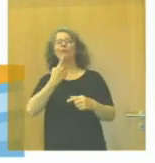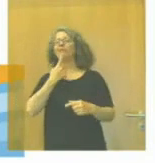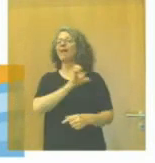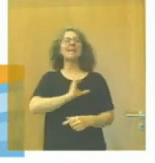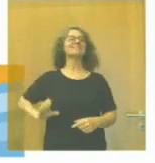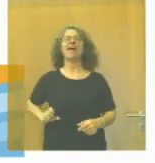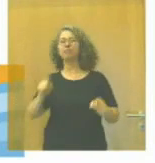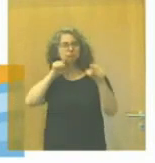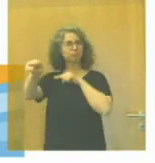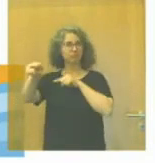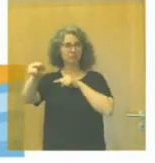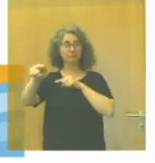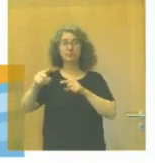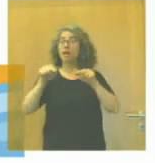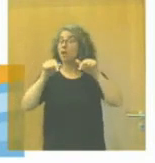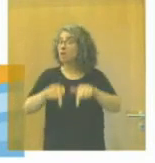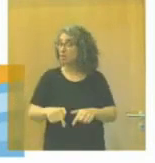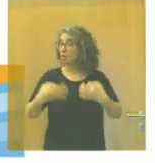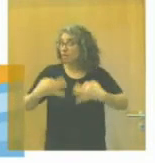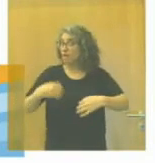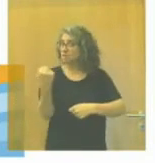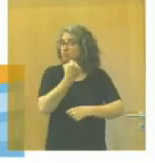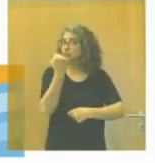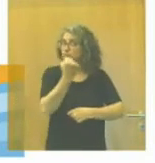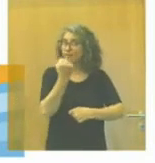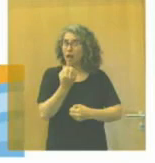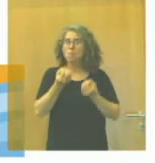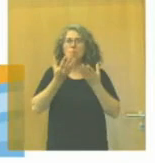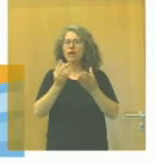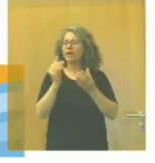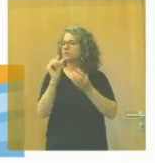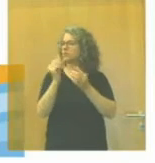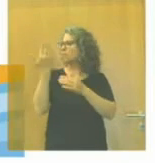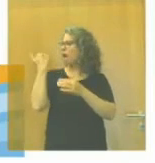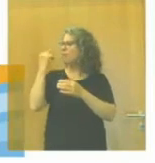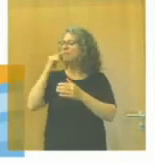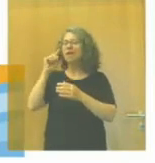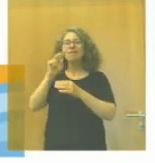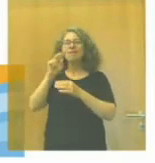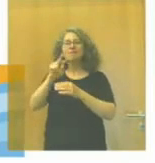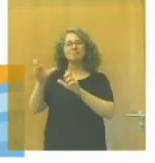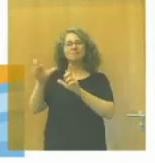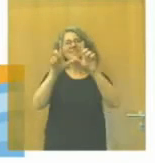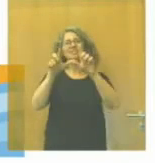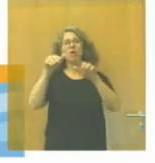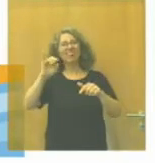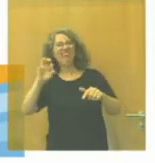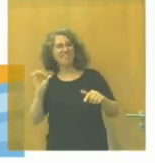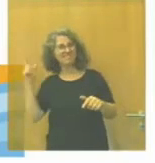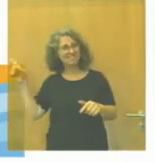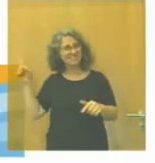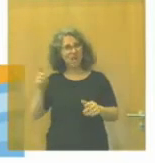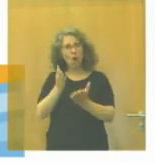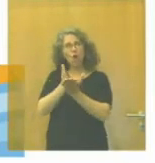Estado. Y esto no es menor, porque cuando hace un ratito atrás mirábamos la presentación de Matías,